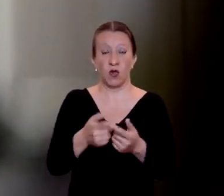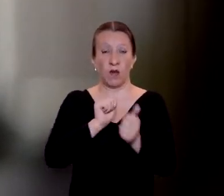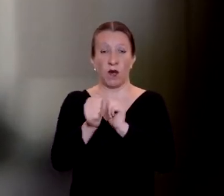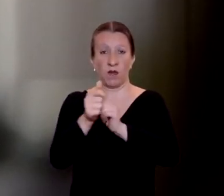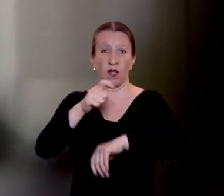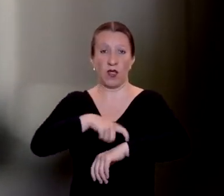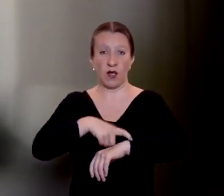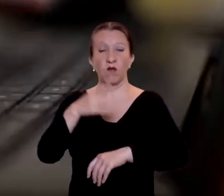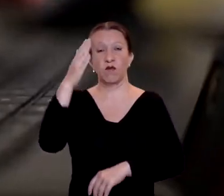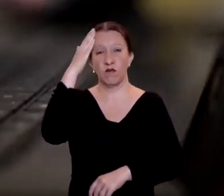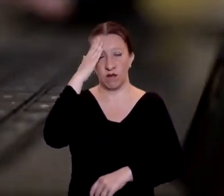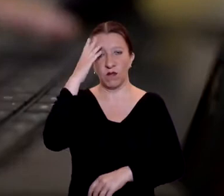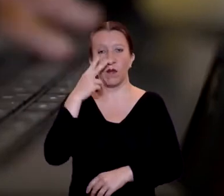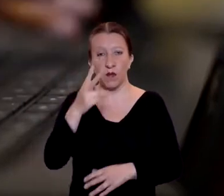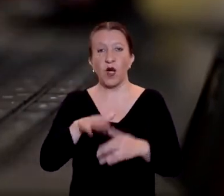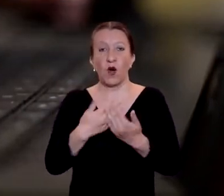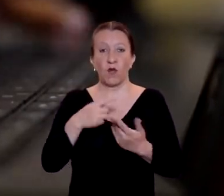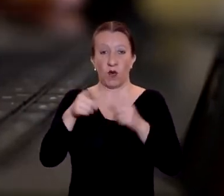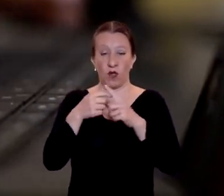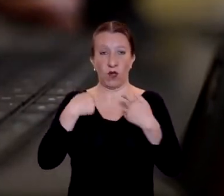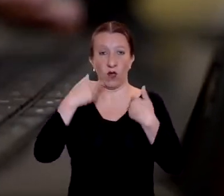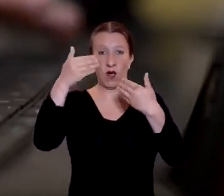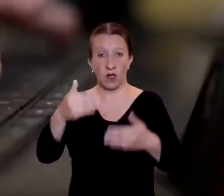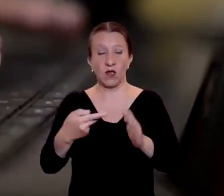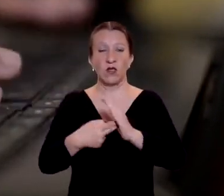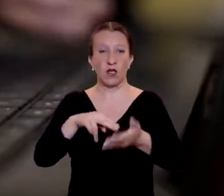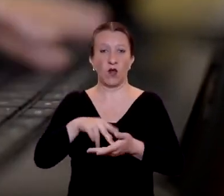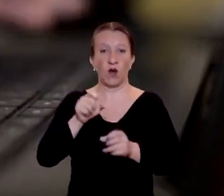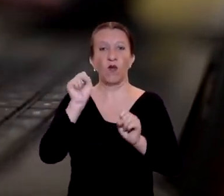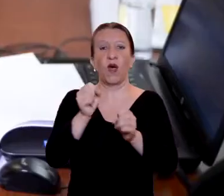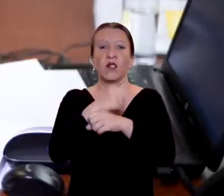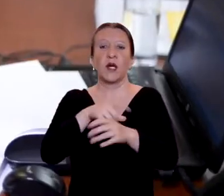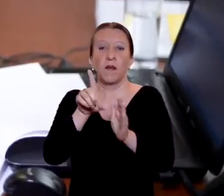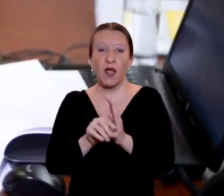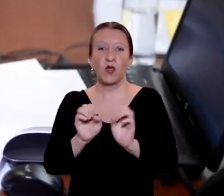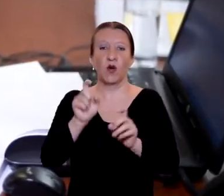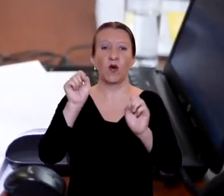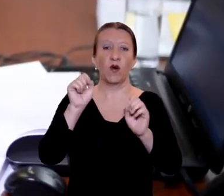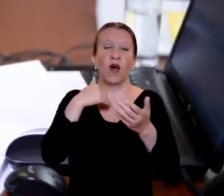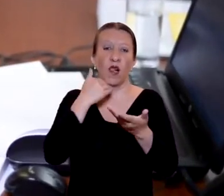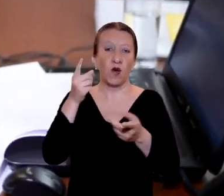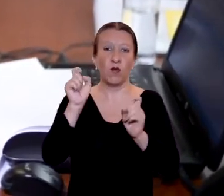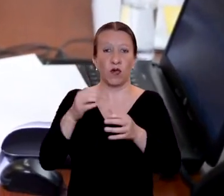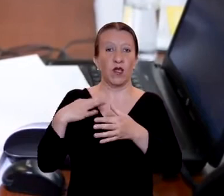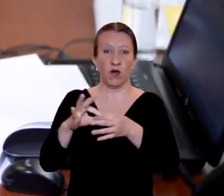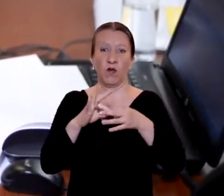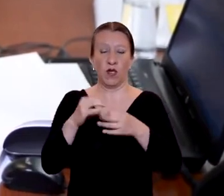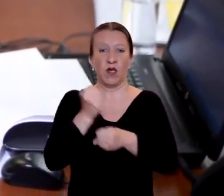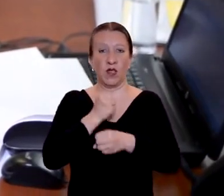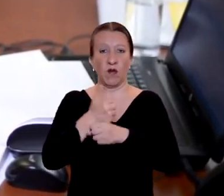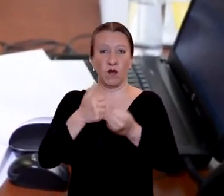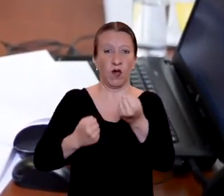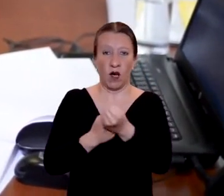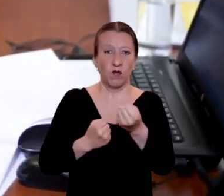pasando el tiempo, se dieron cuenta de que al yo tener una talla baja no significa que pueda ser menos que ellos. Por el contrario, ahora ellos trabajamos siempre